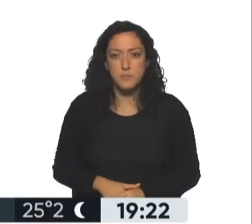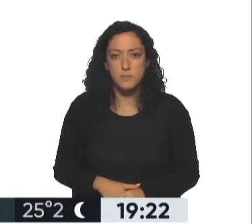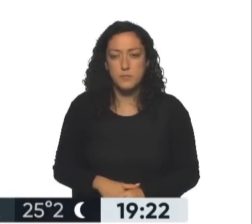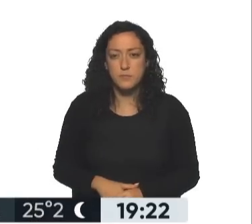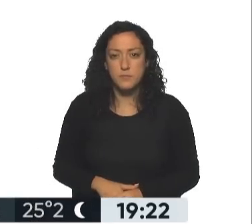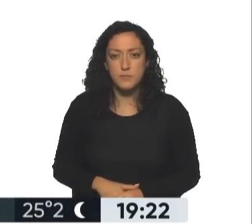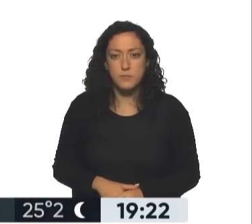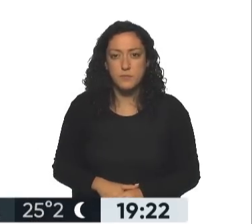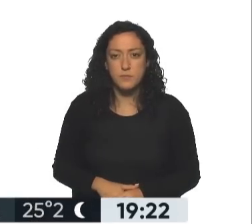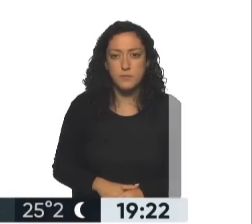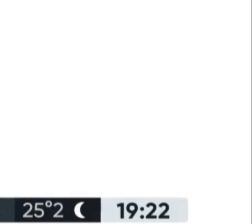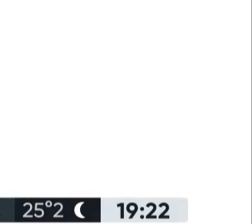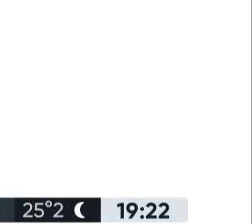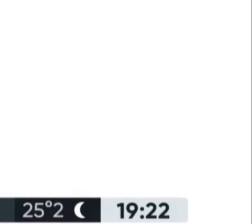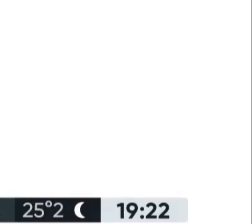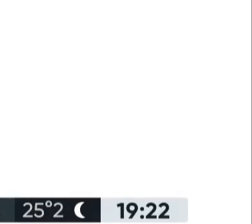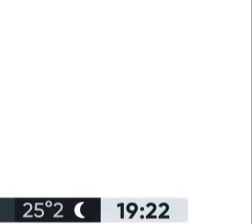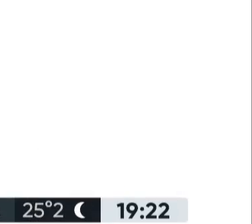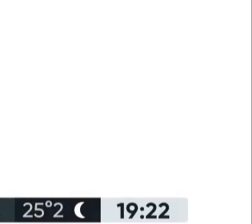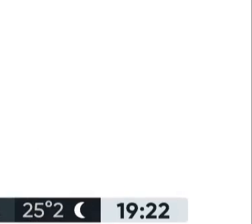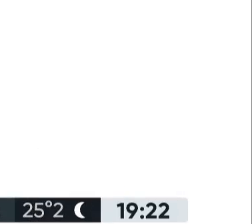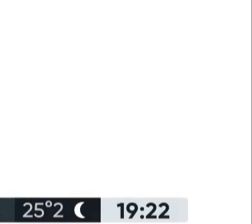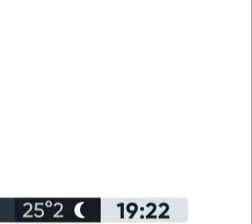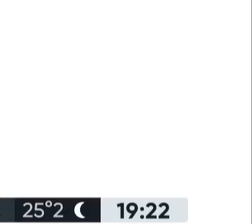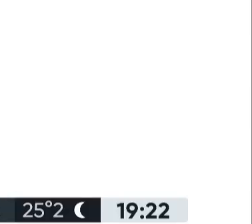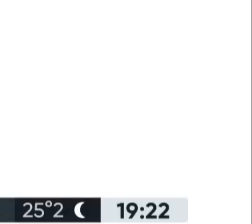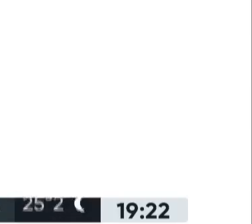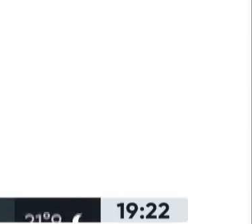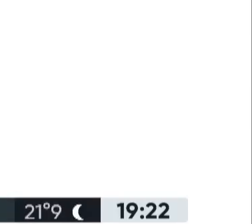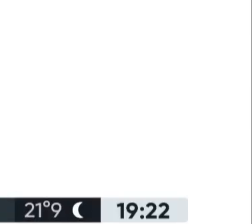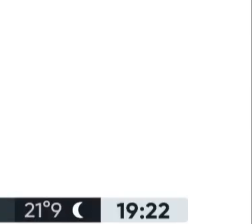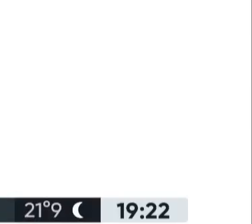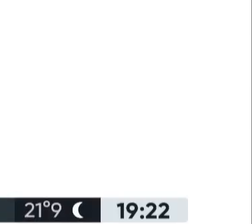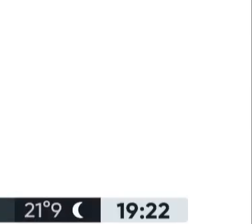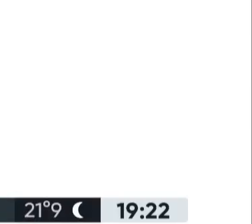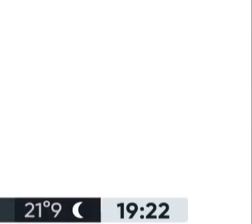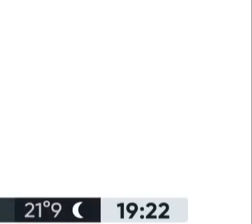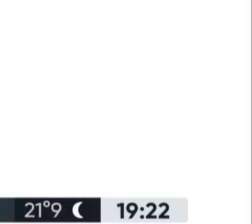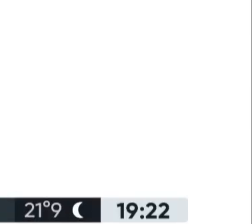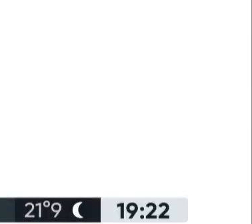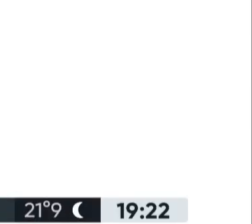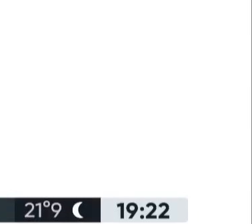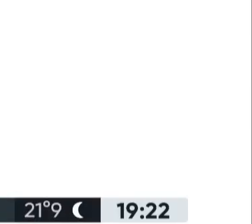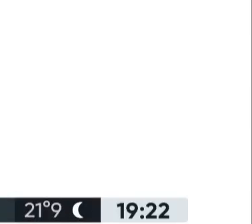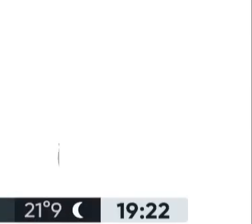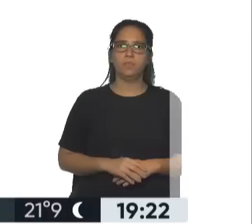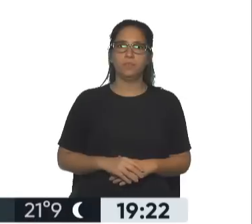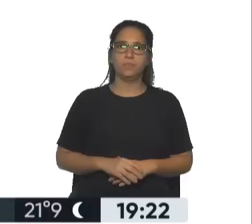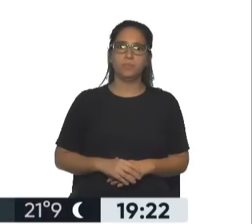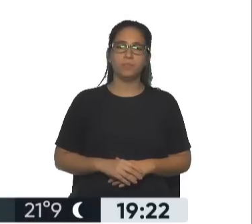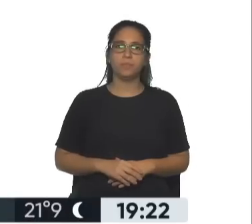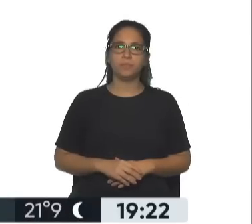Ahí estamos. La inflación, esto es Ecuador, la inflación no para con una dolarización.